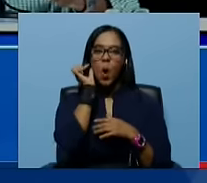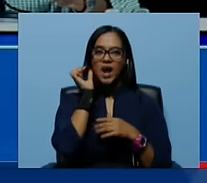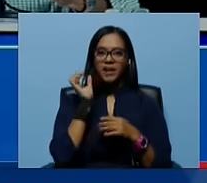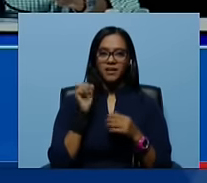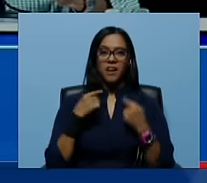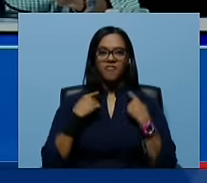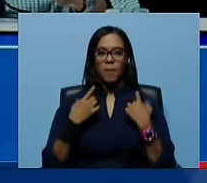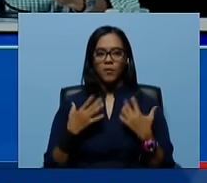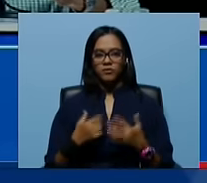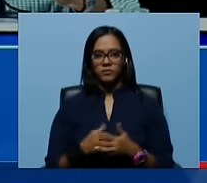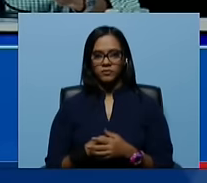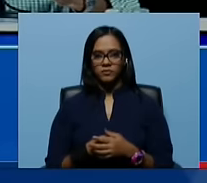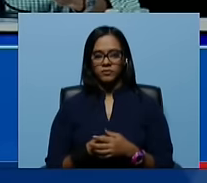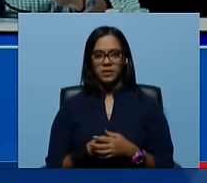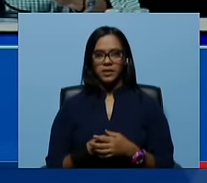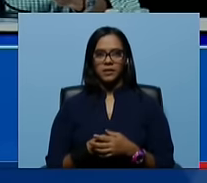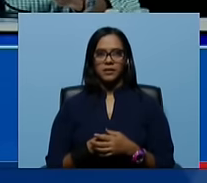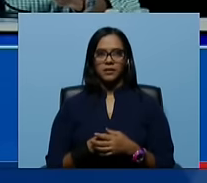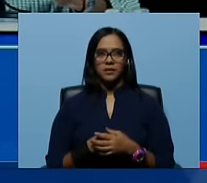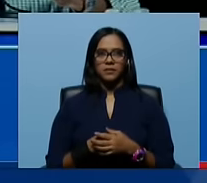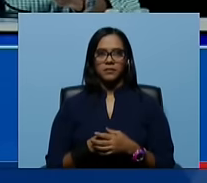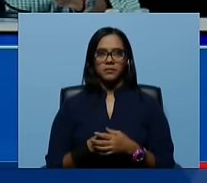famoso.